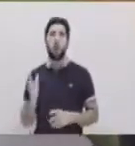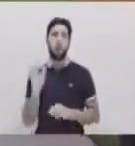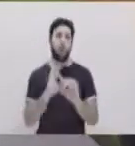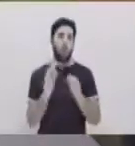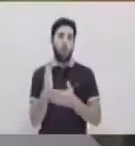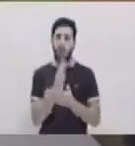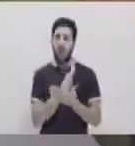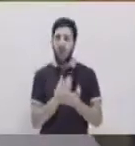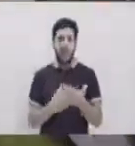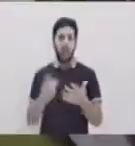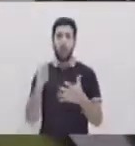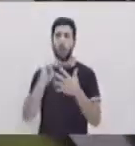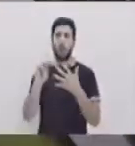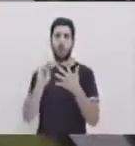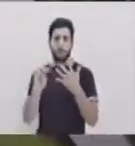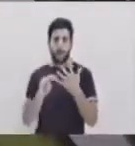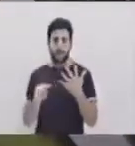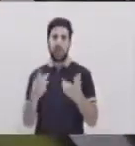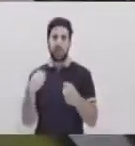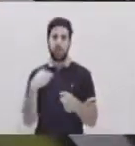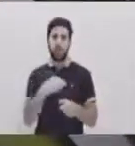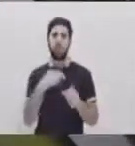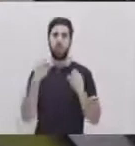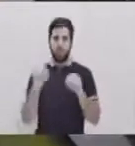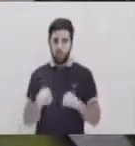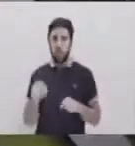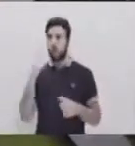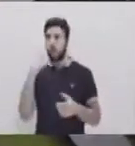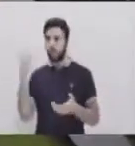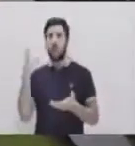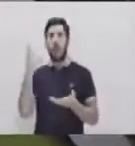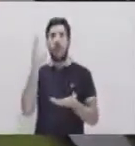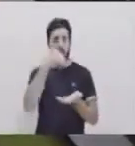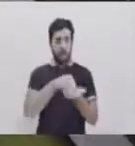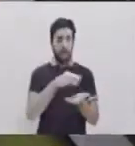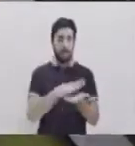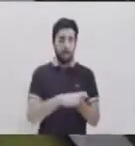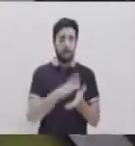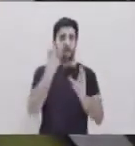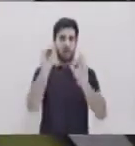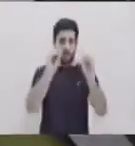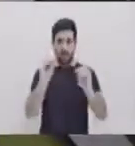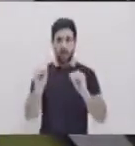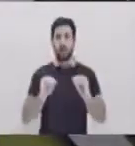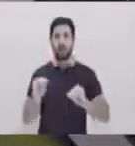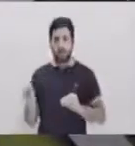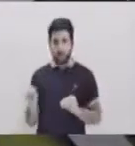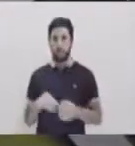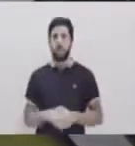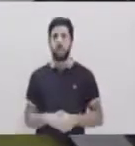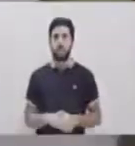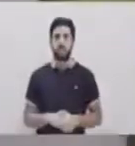inclusive conchitas, algún material que podamos colocar como decorativo.